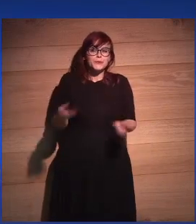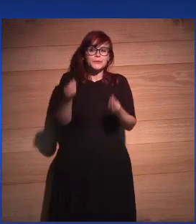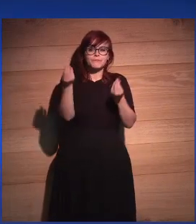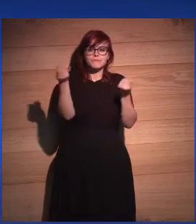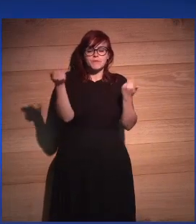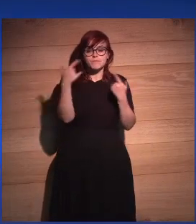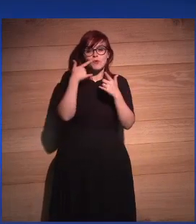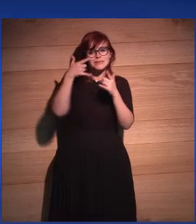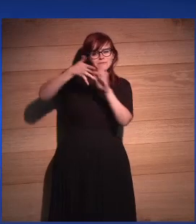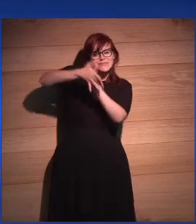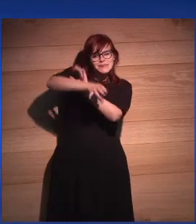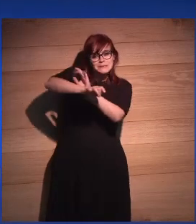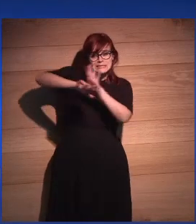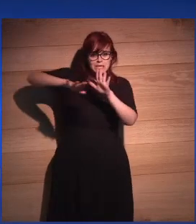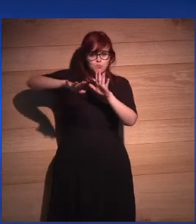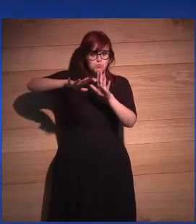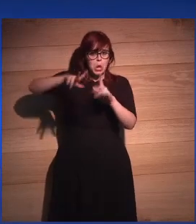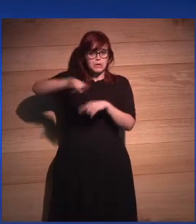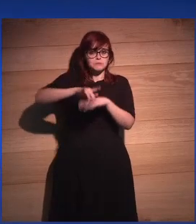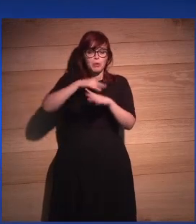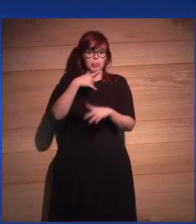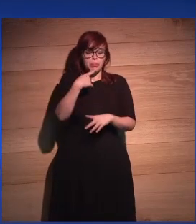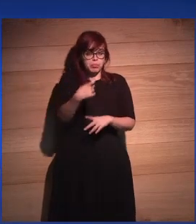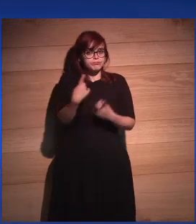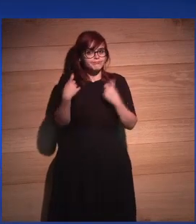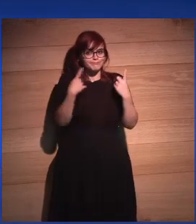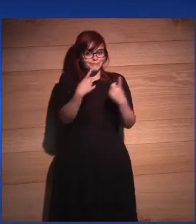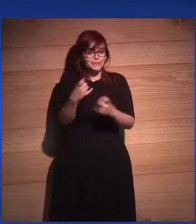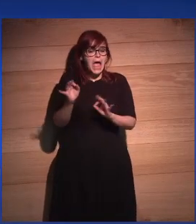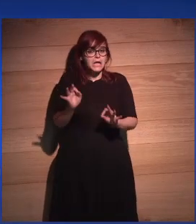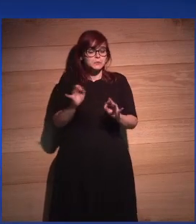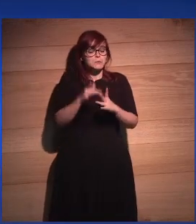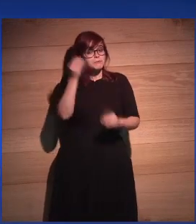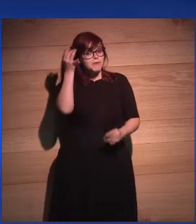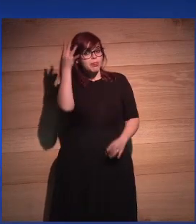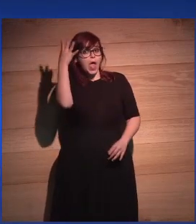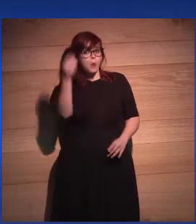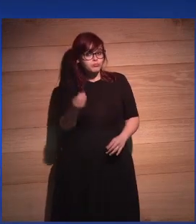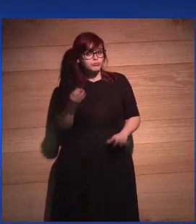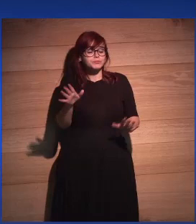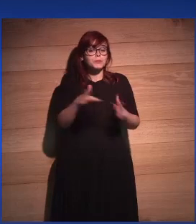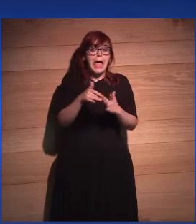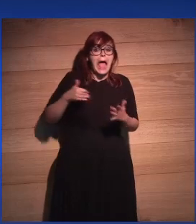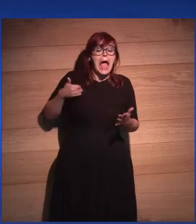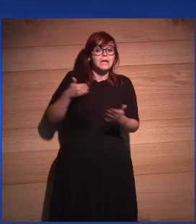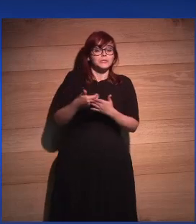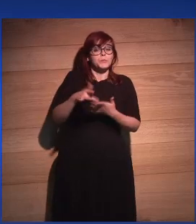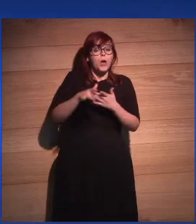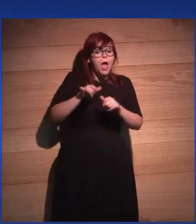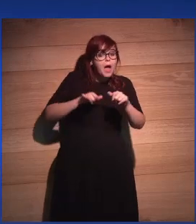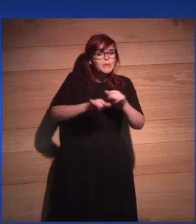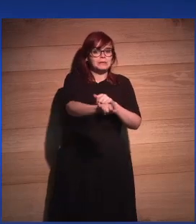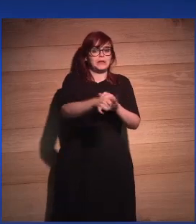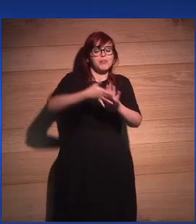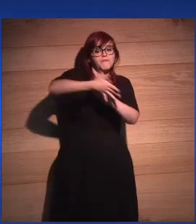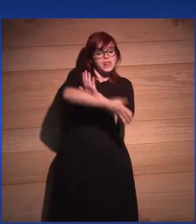de más difícil definición. Pero no es que no sea necesaria, es muy necesaria. Y creo que es una buena idea. Creo que es algo que a lo mejor podríamos empezar